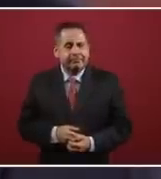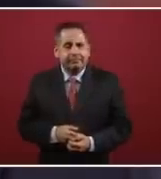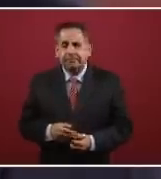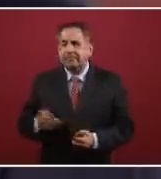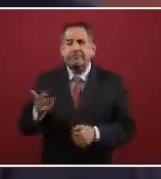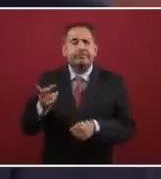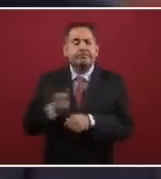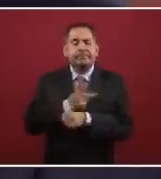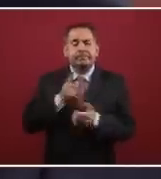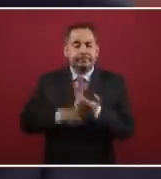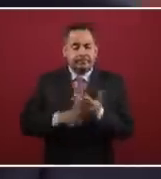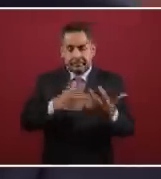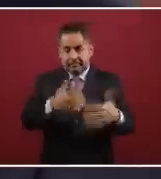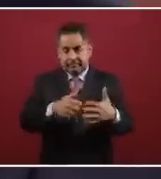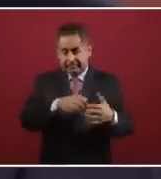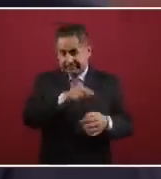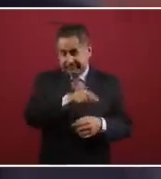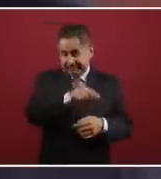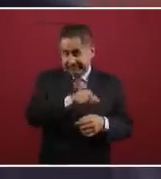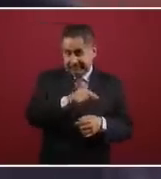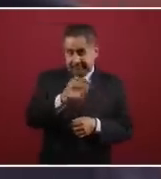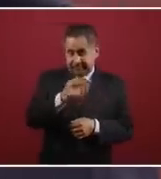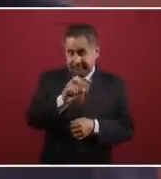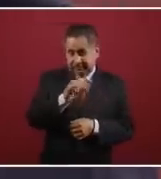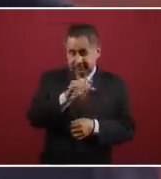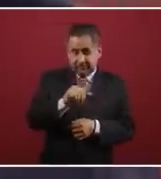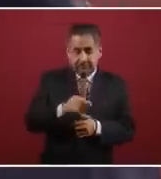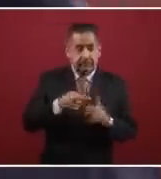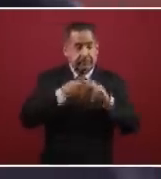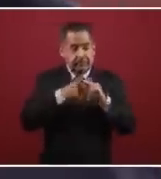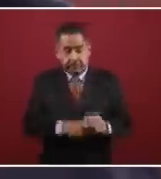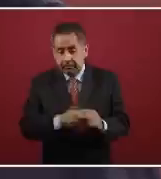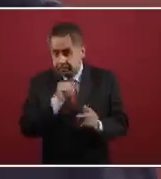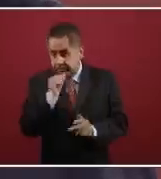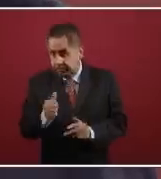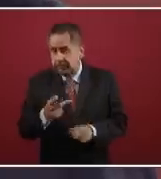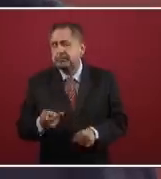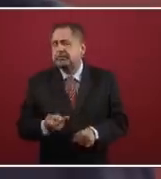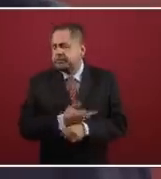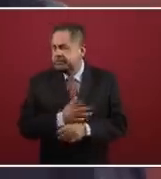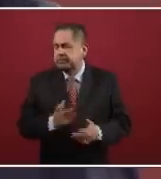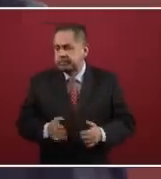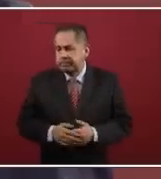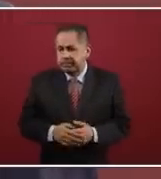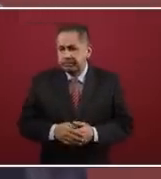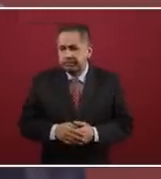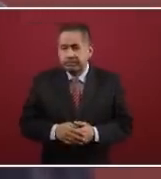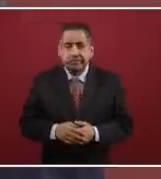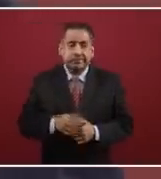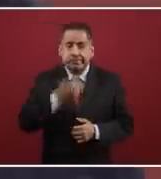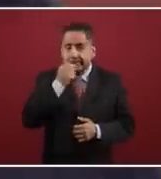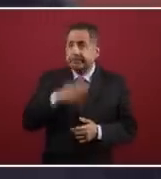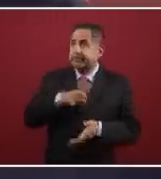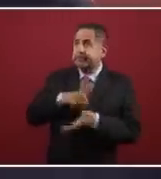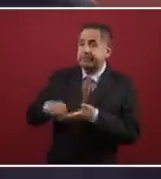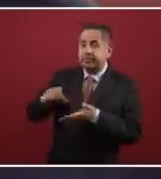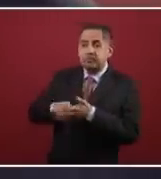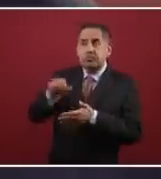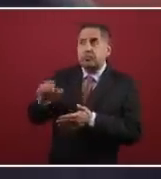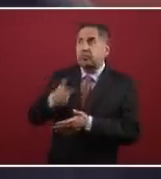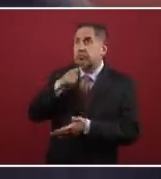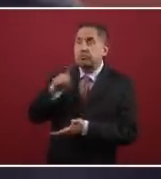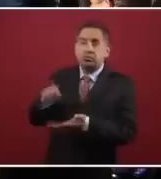esa planta no entra en operación? Se tiene que comprar la energía